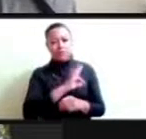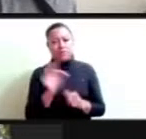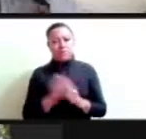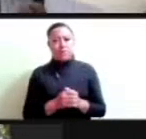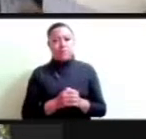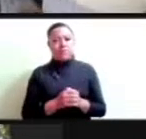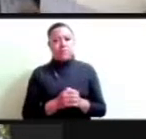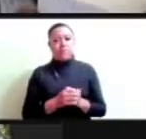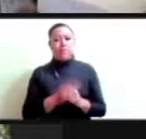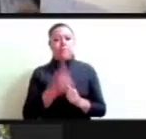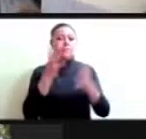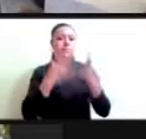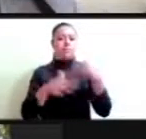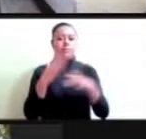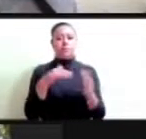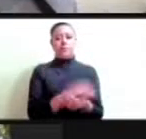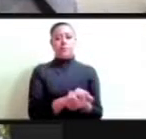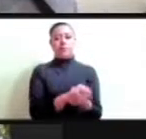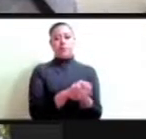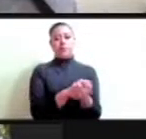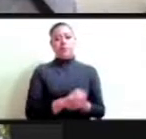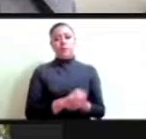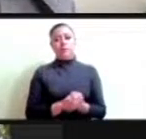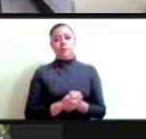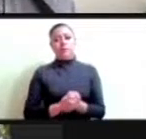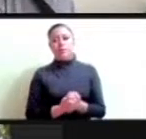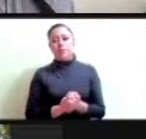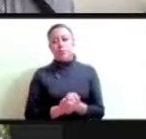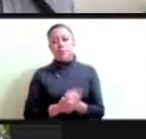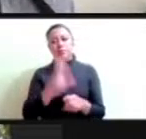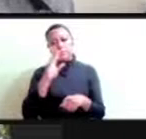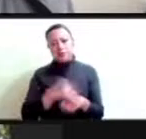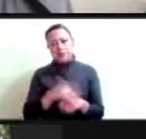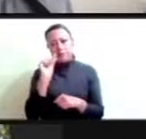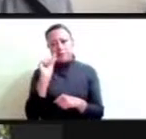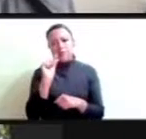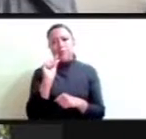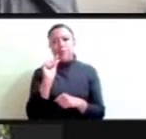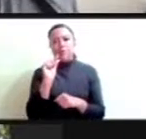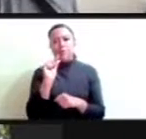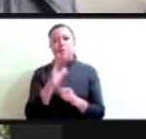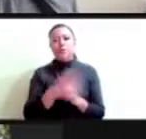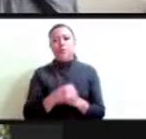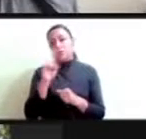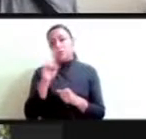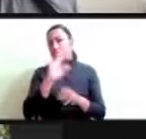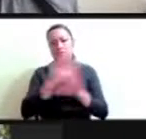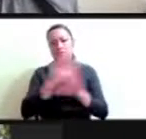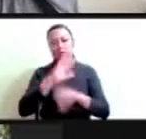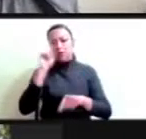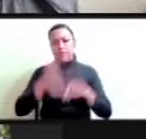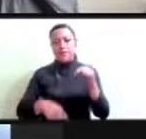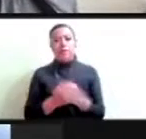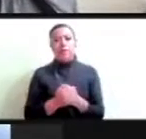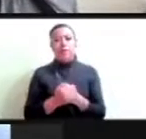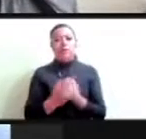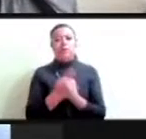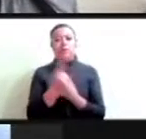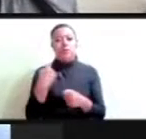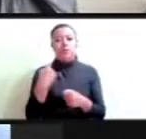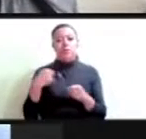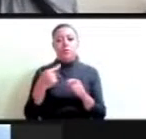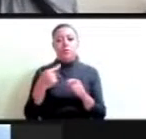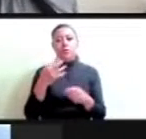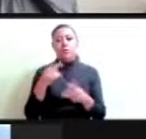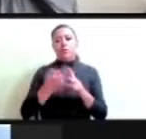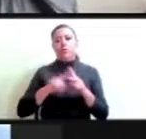presidenta. Sí, permítame un momentito, ya lo había yo pasado, estaba empezando a leer el siguiente punto de